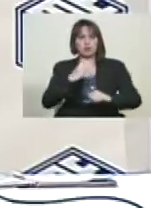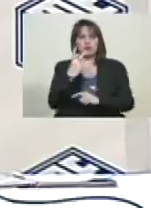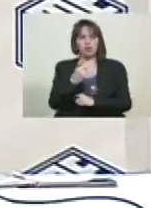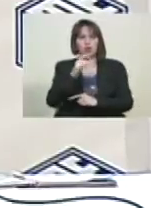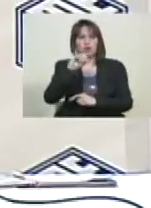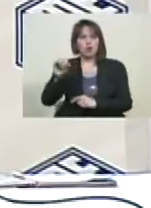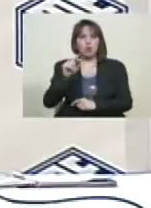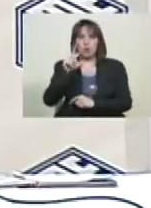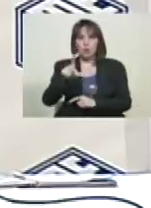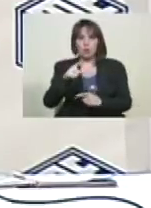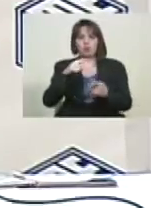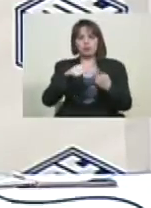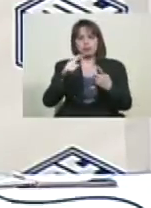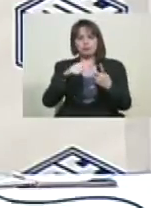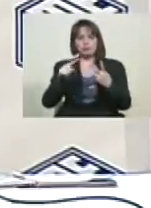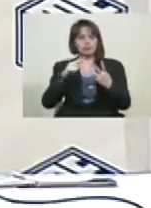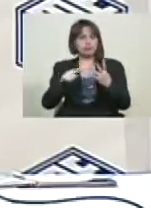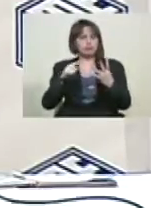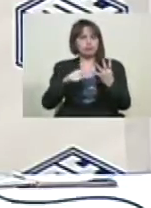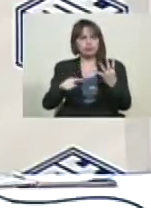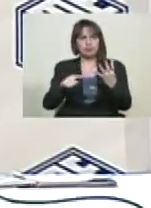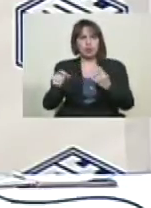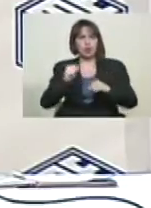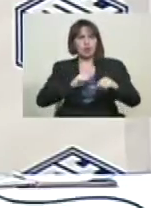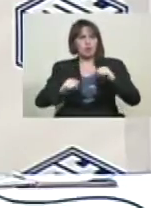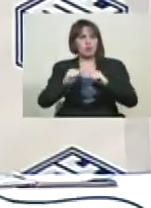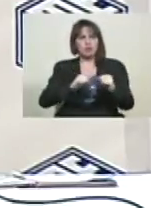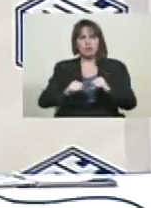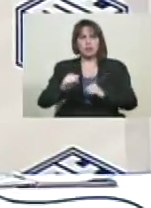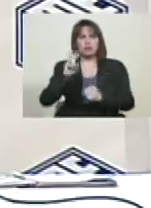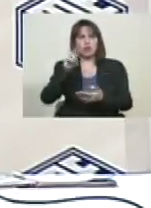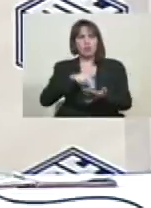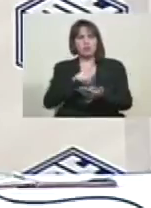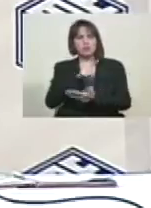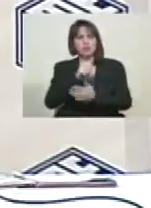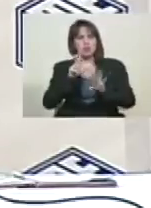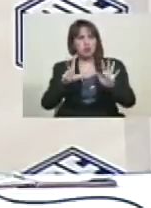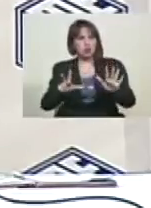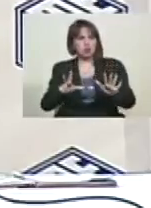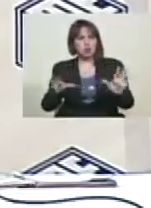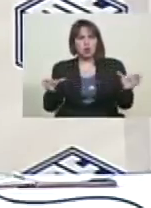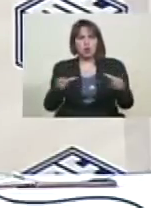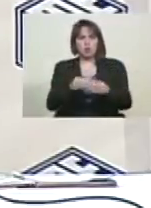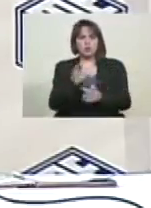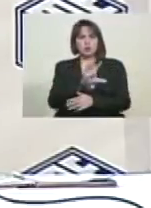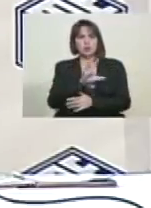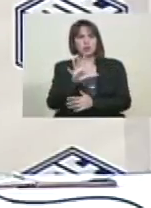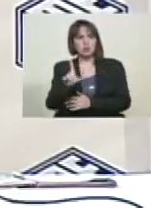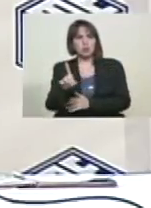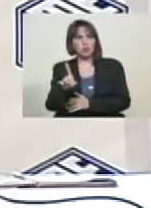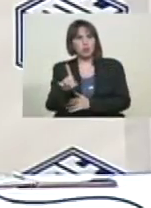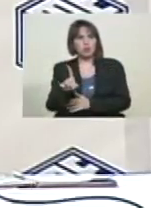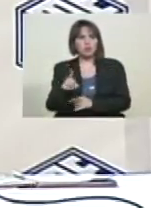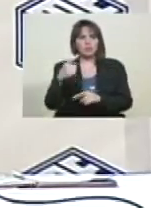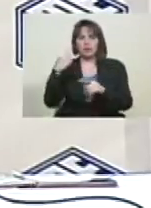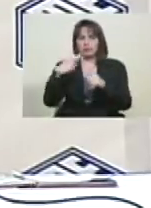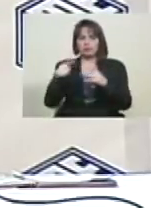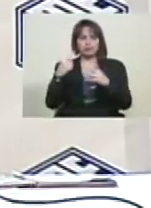Soy MIC, ASOMIC, Movimiento MIC 2018, Batallón 51,